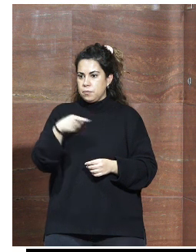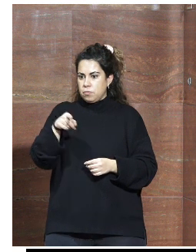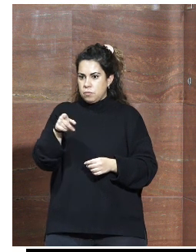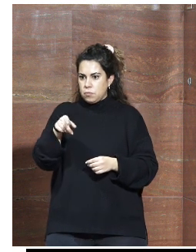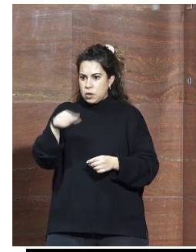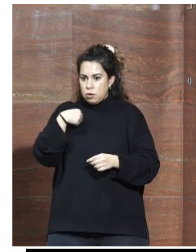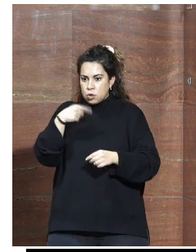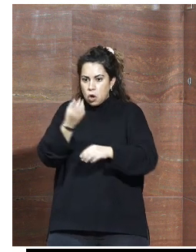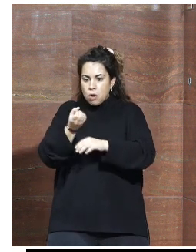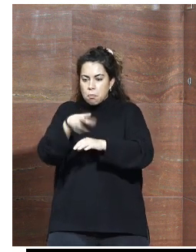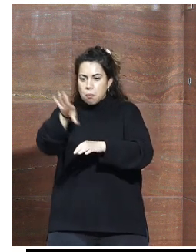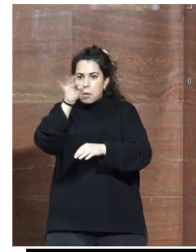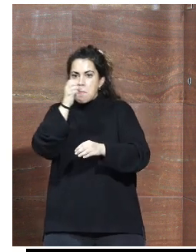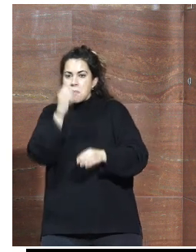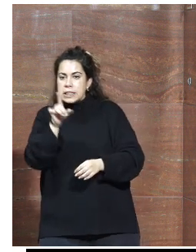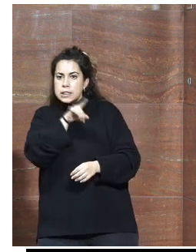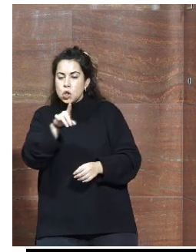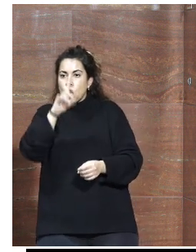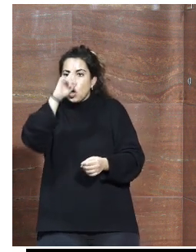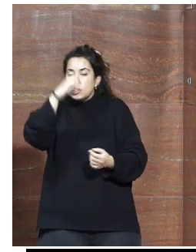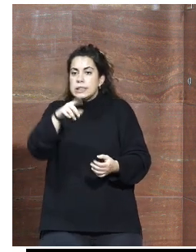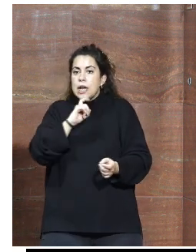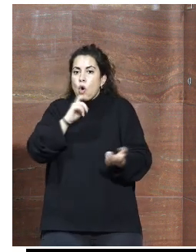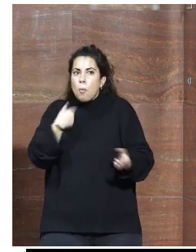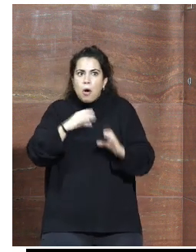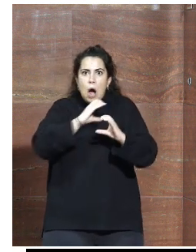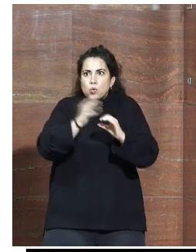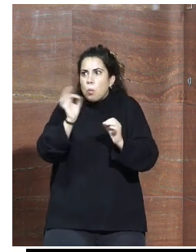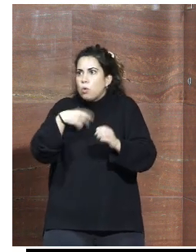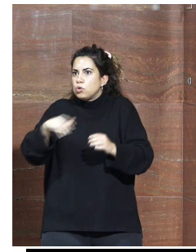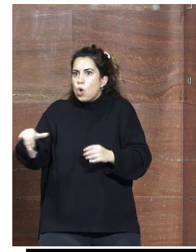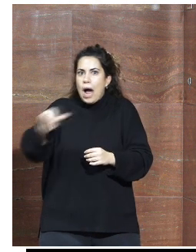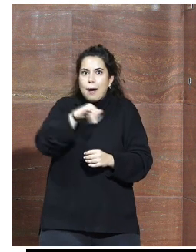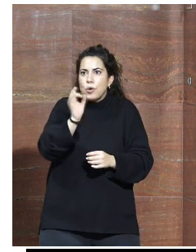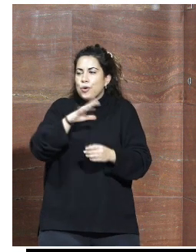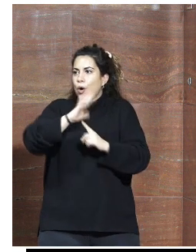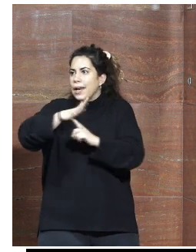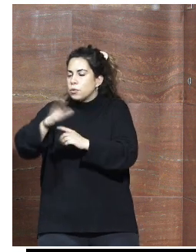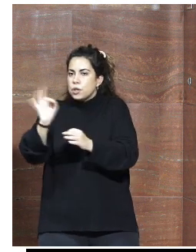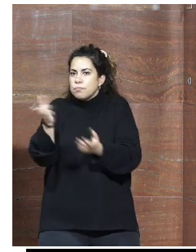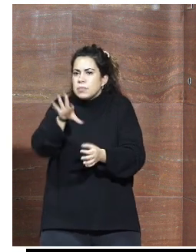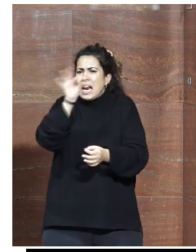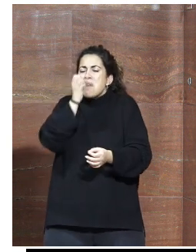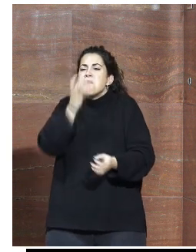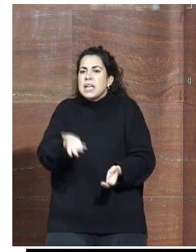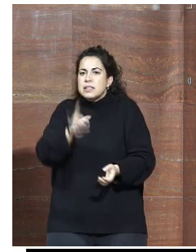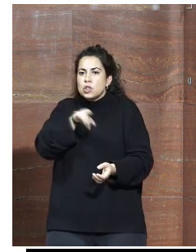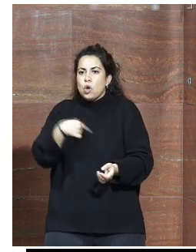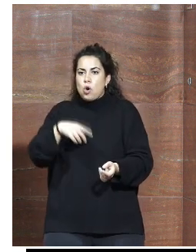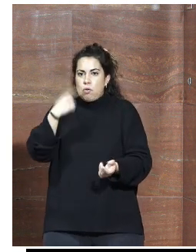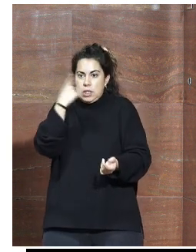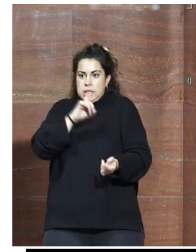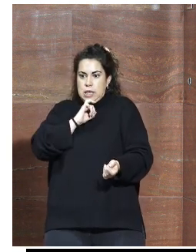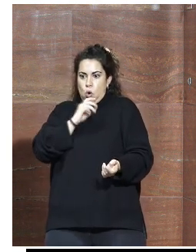tengo que usar? O sea, el autobús, me da igual, el avión, el helicóptero, lo que sea, ¿no? ¿Cómo me muevo y